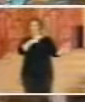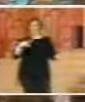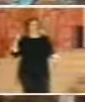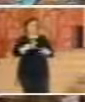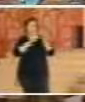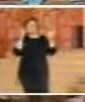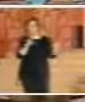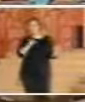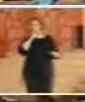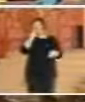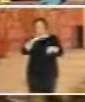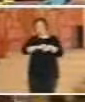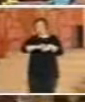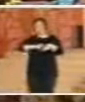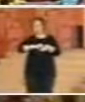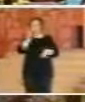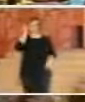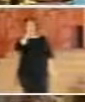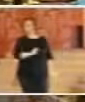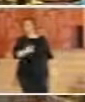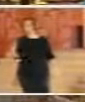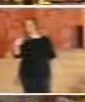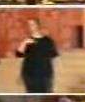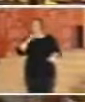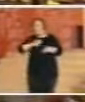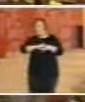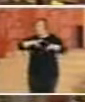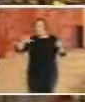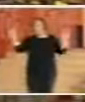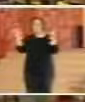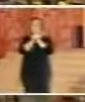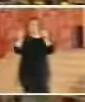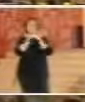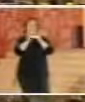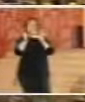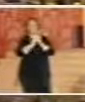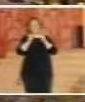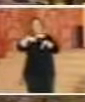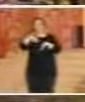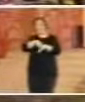Pues los juanetes que tiene esa mujer son grandes como la piedra de la chola.